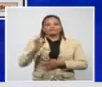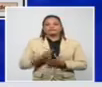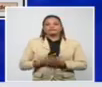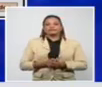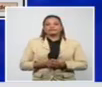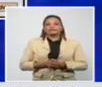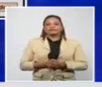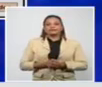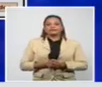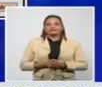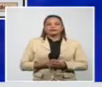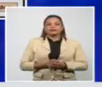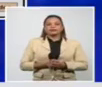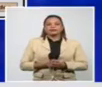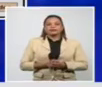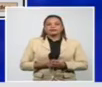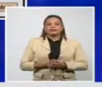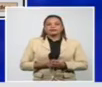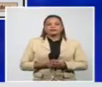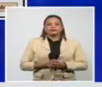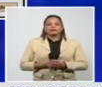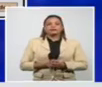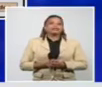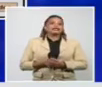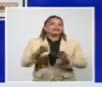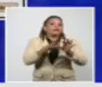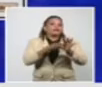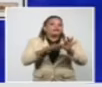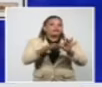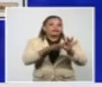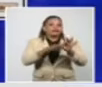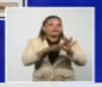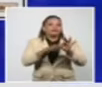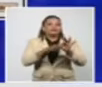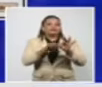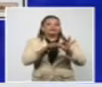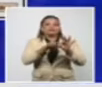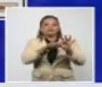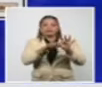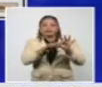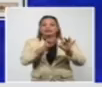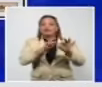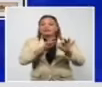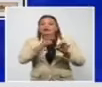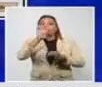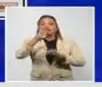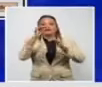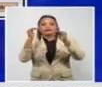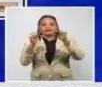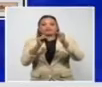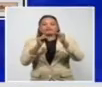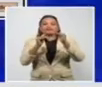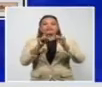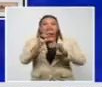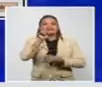167,55 y como dijimos, el municipio especial Isla de la Juventud en cuarto lugar con